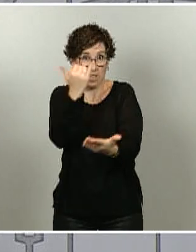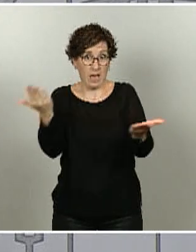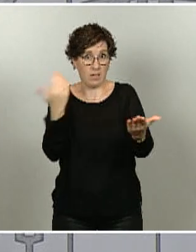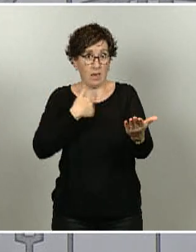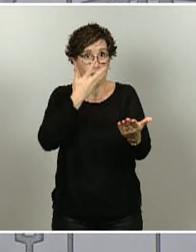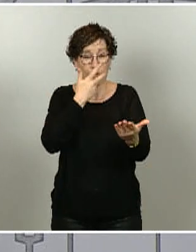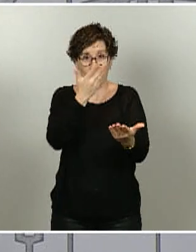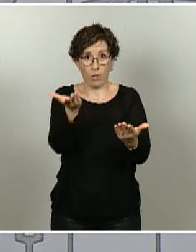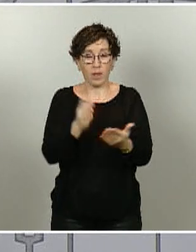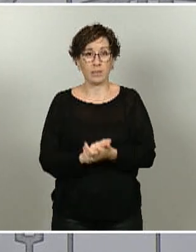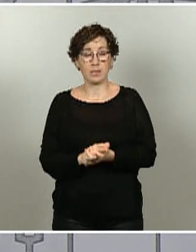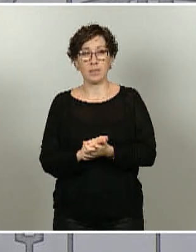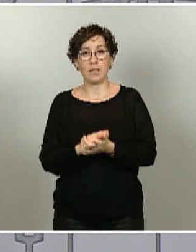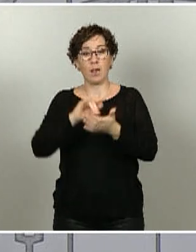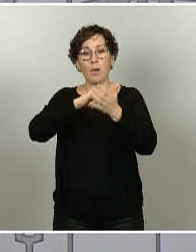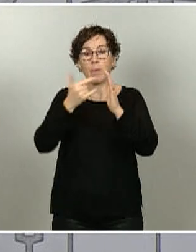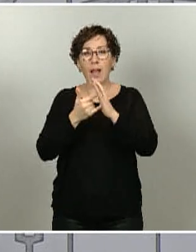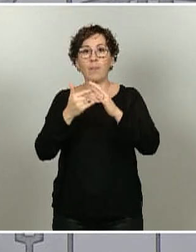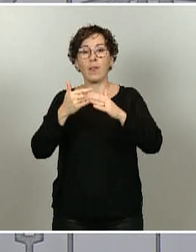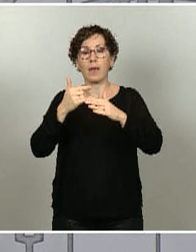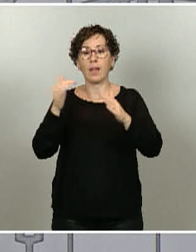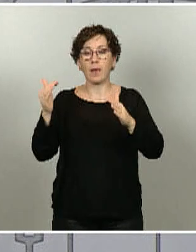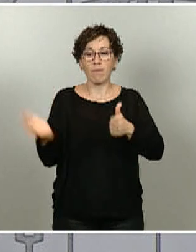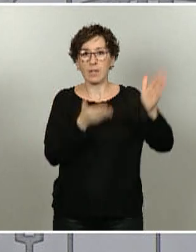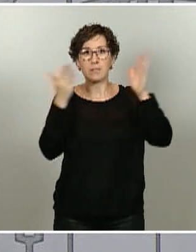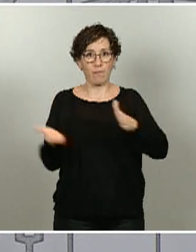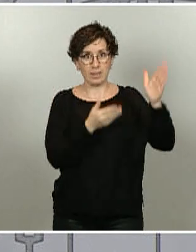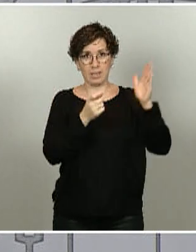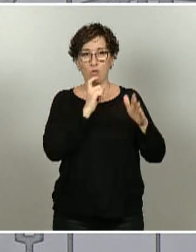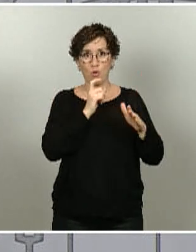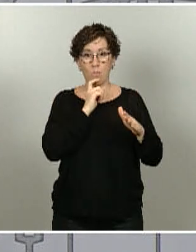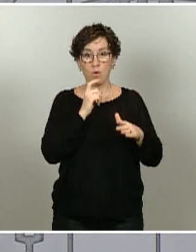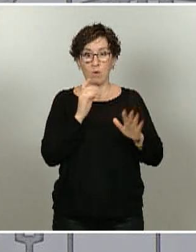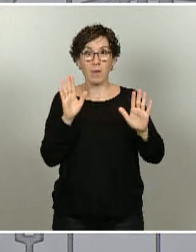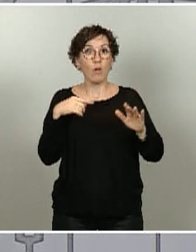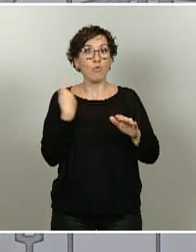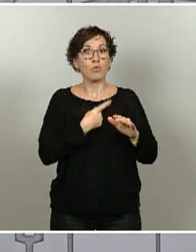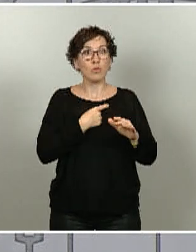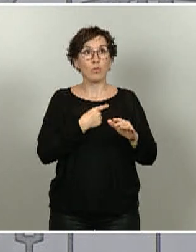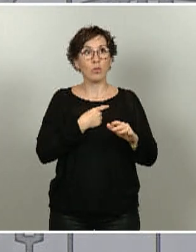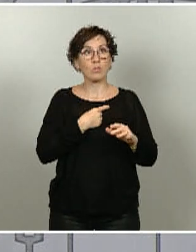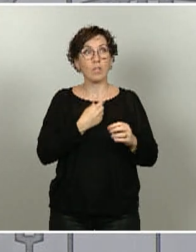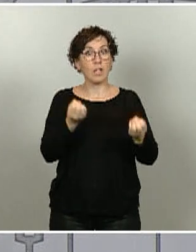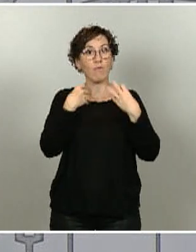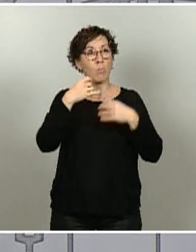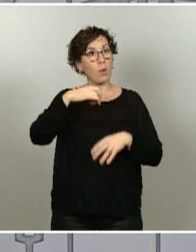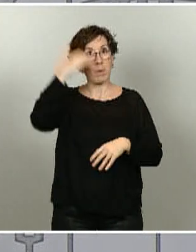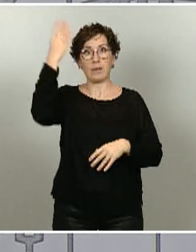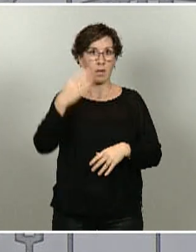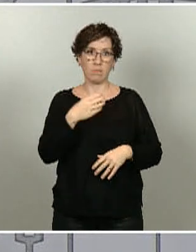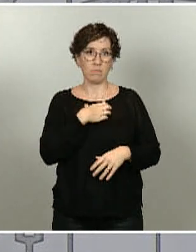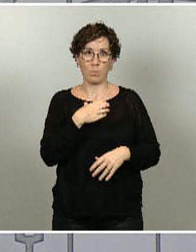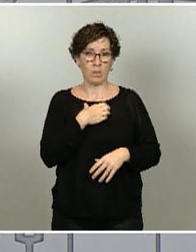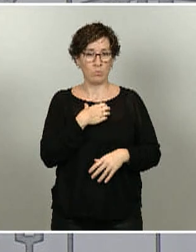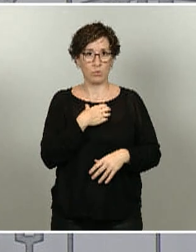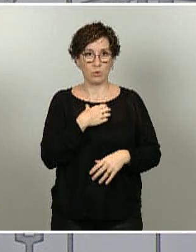planes de transición, etc. Nosotros lo que no podemos es inventarnos la información que procede de las comunidades es